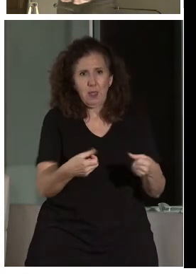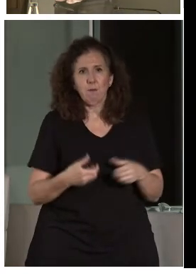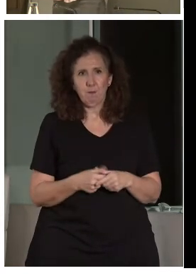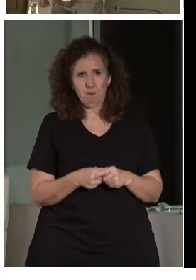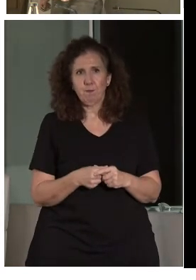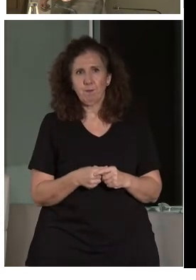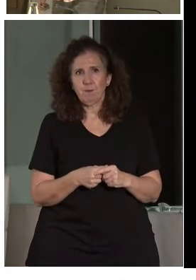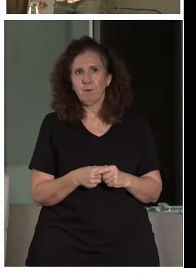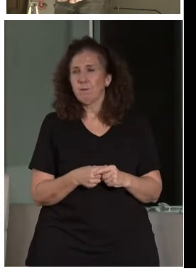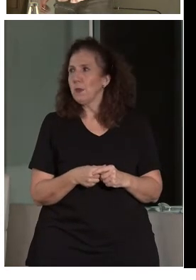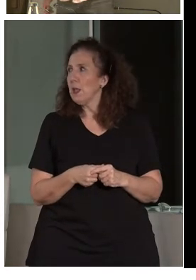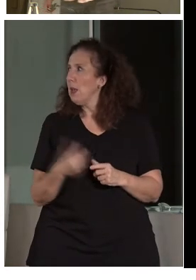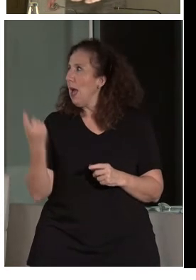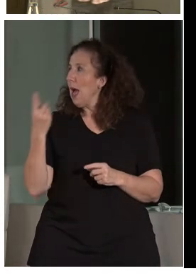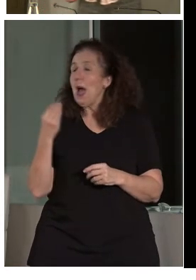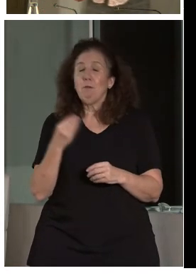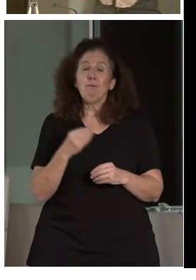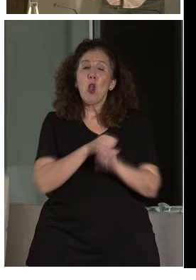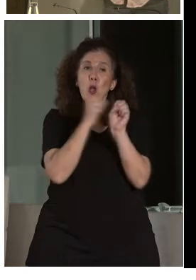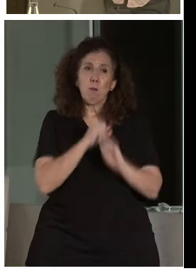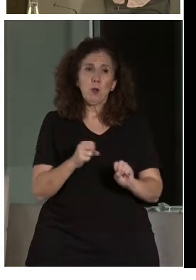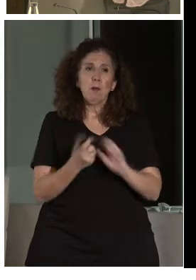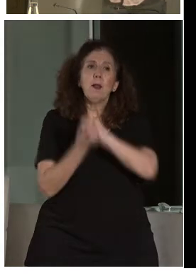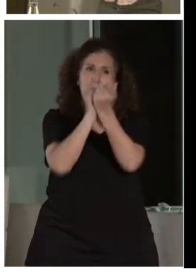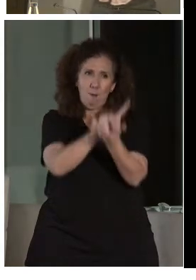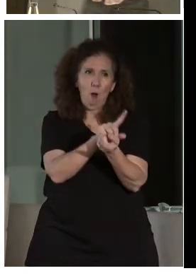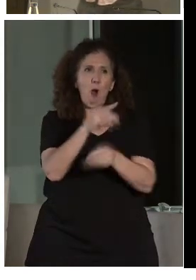Y bueno, hacemos posible lo imposible.